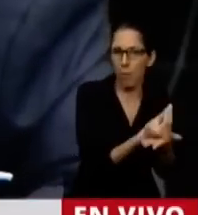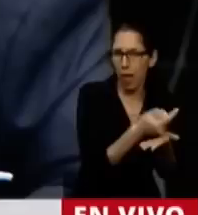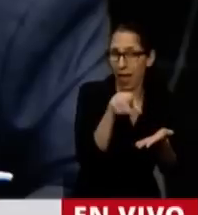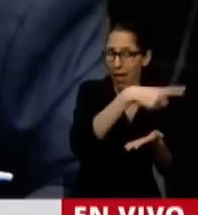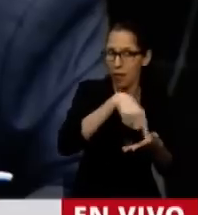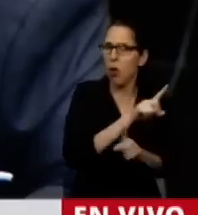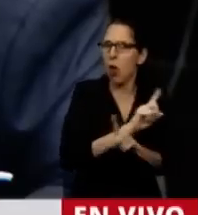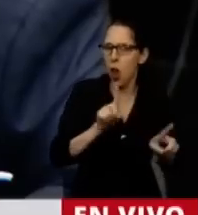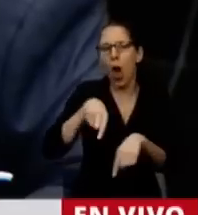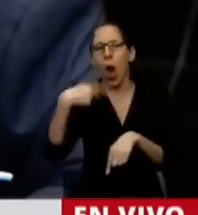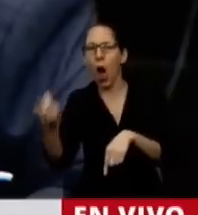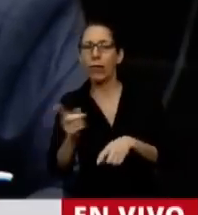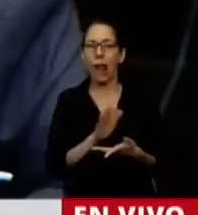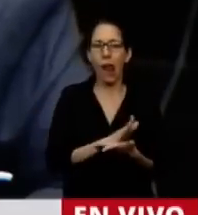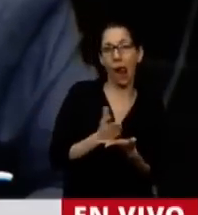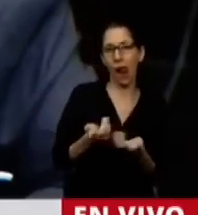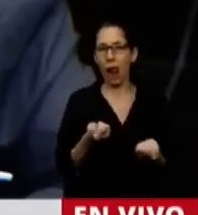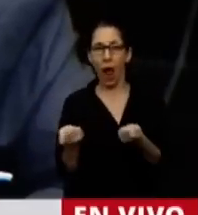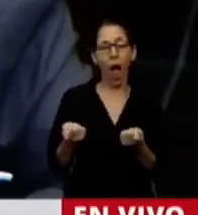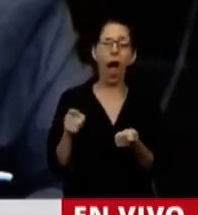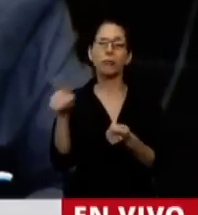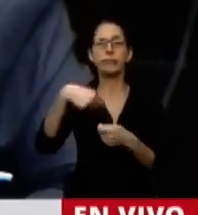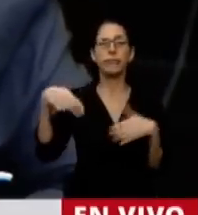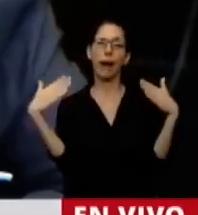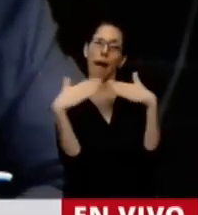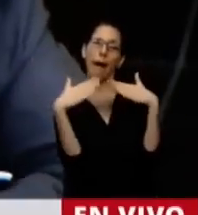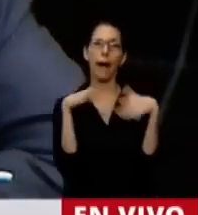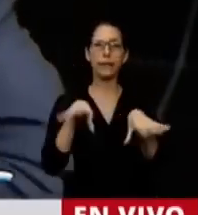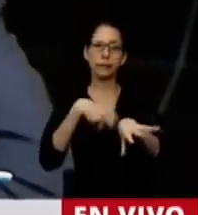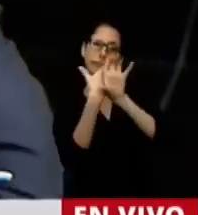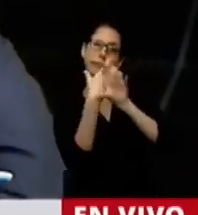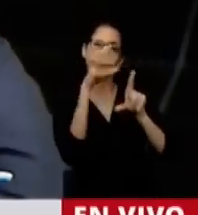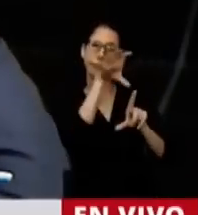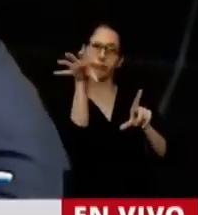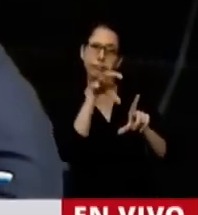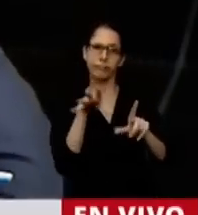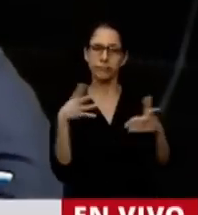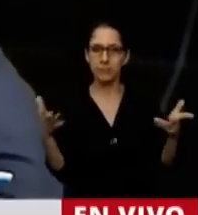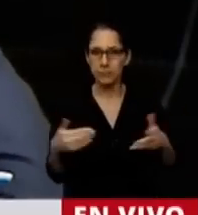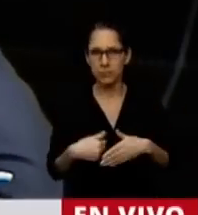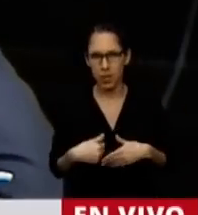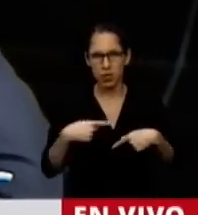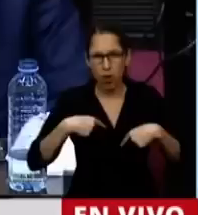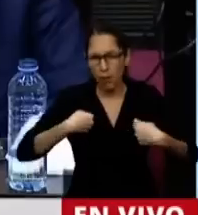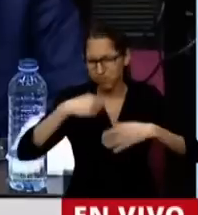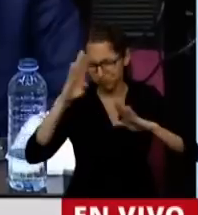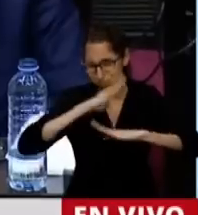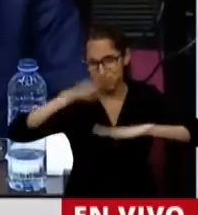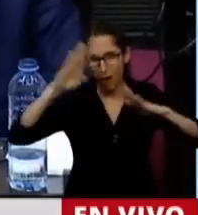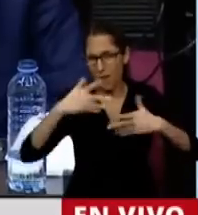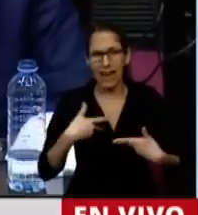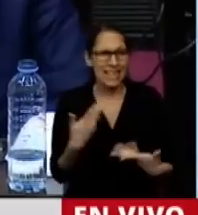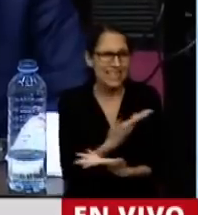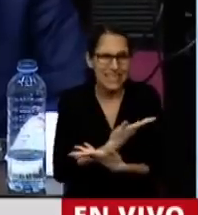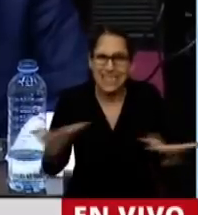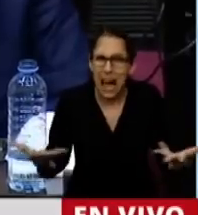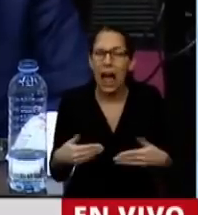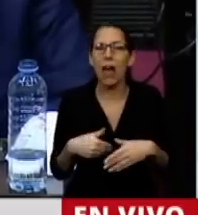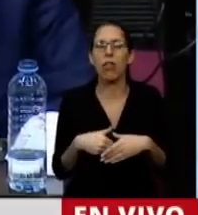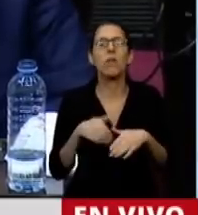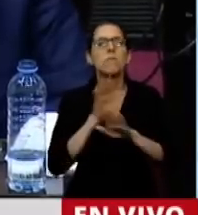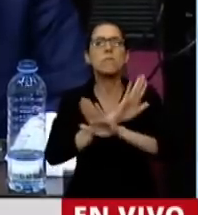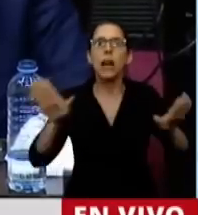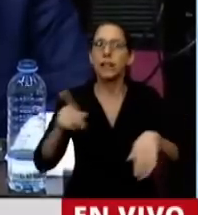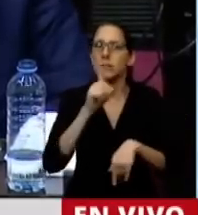que se la pasaron en la casa por sesiones virtuales. Silencio, por favor. Y estoy harto de silencio, que nos corran. Por